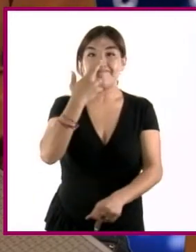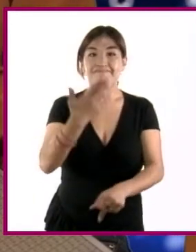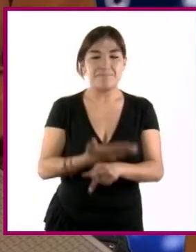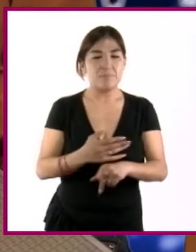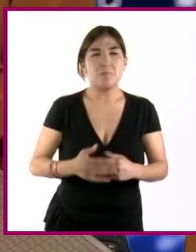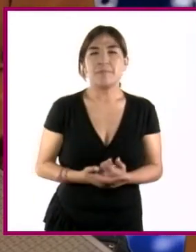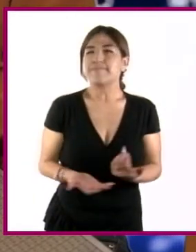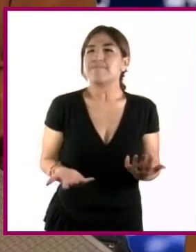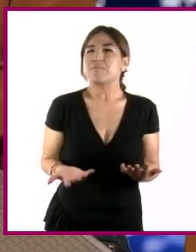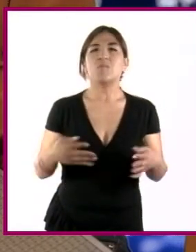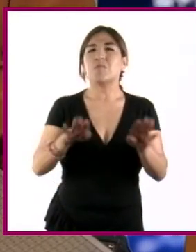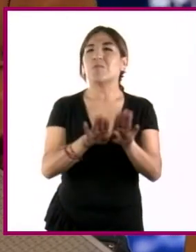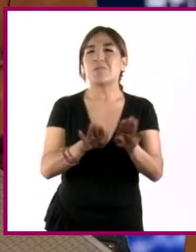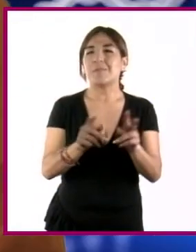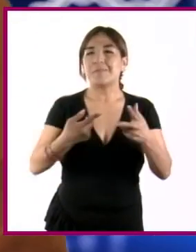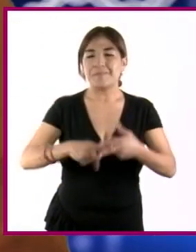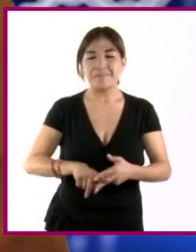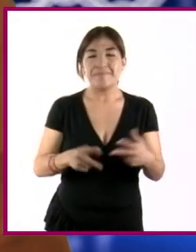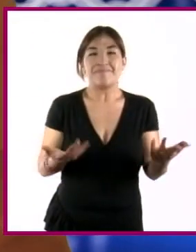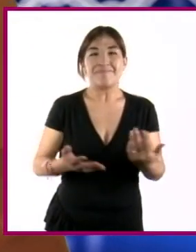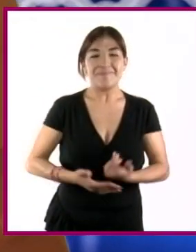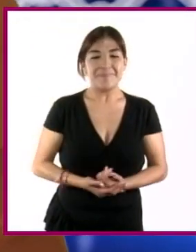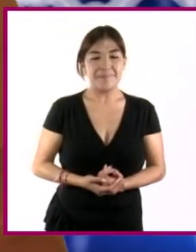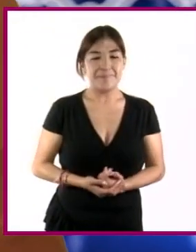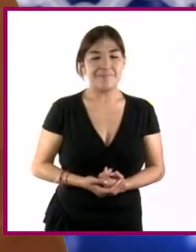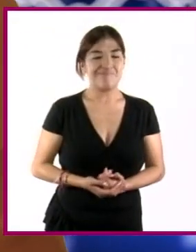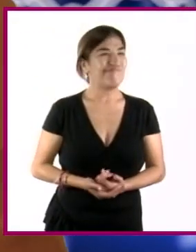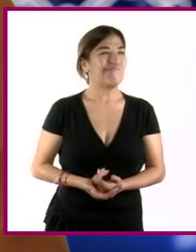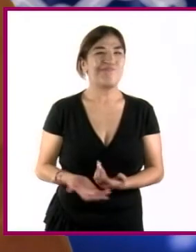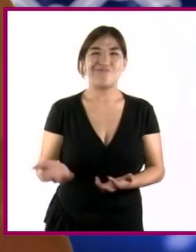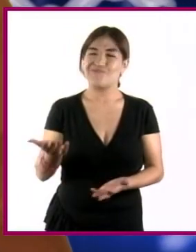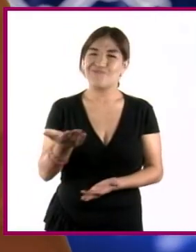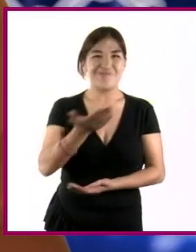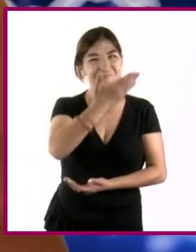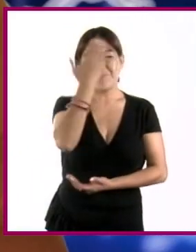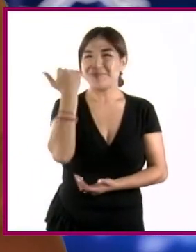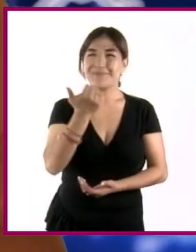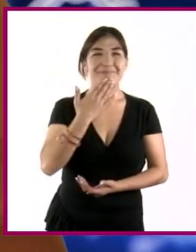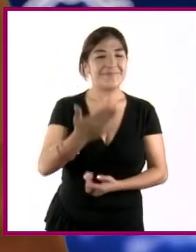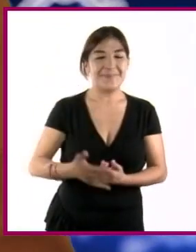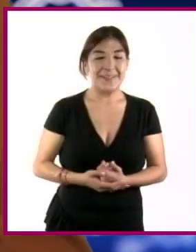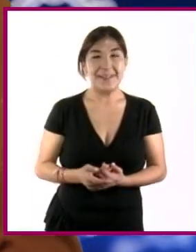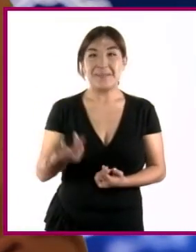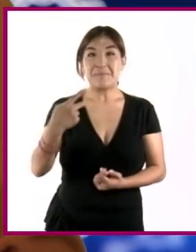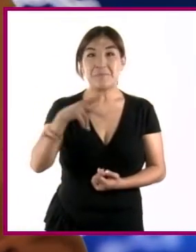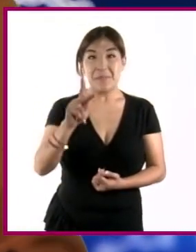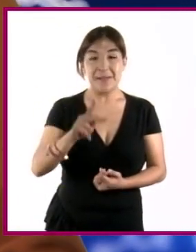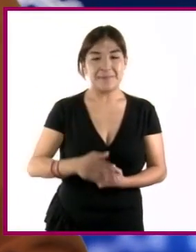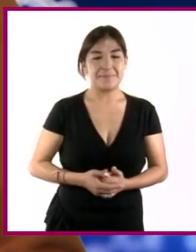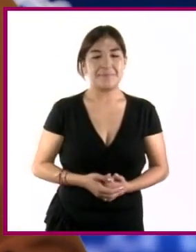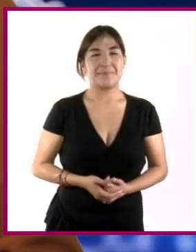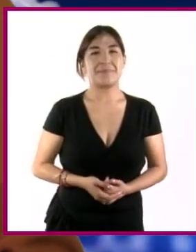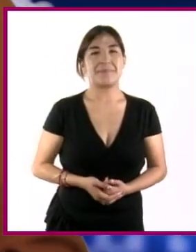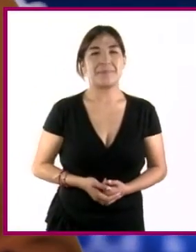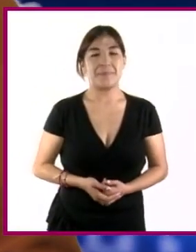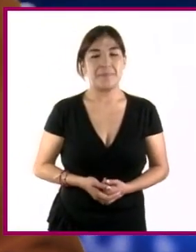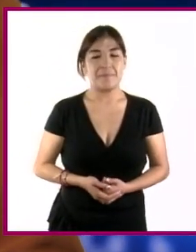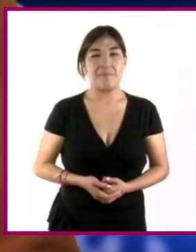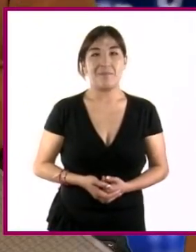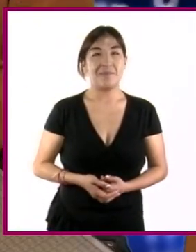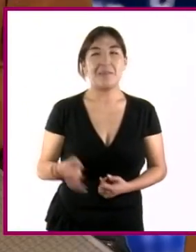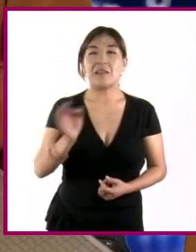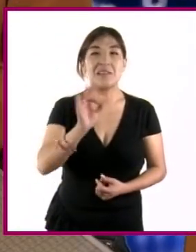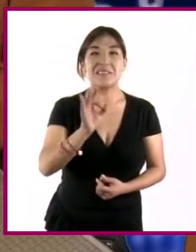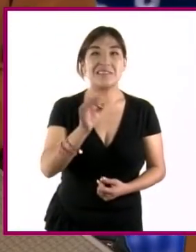¿por dónde comenzamos? No sé bien por dónde empezar, pero si tan solo no se hubiera inventado el